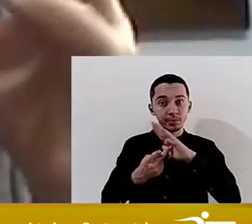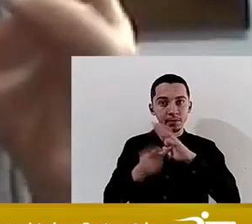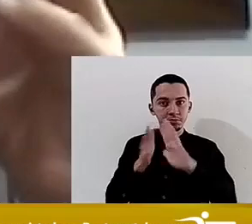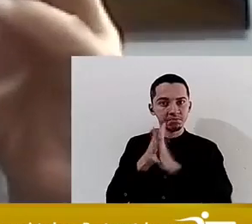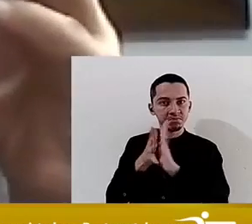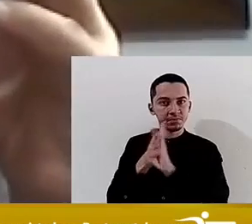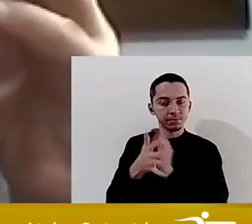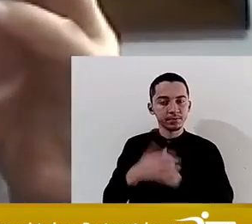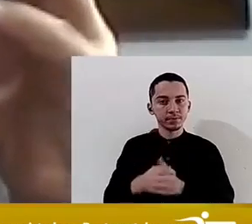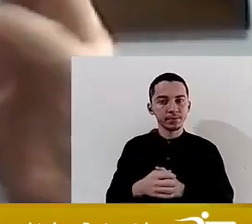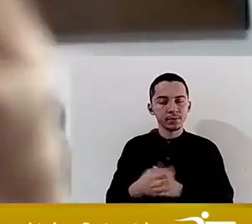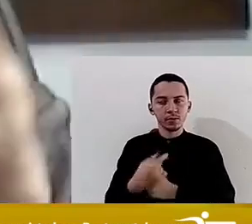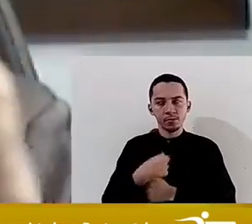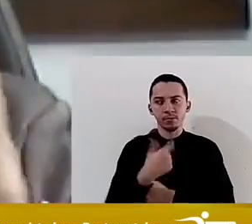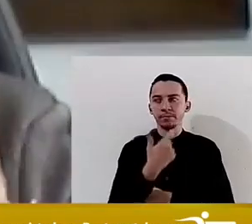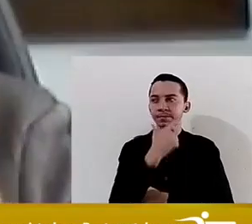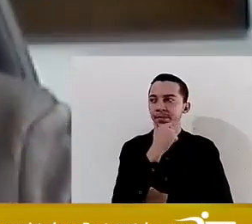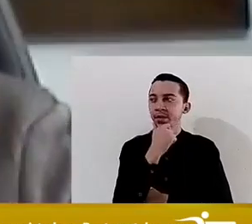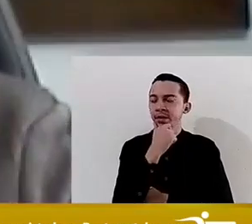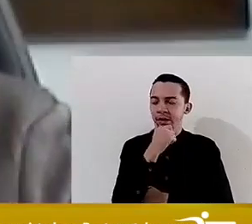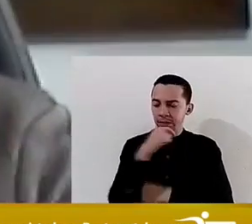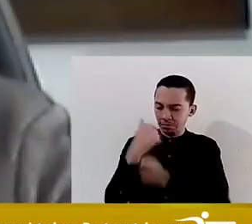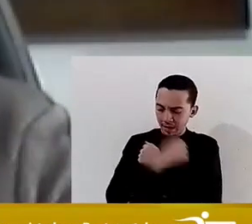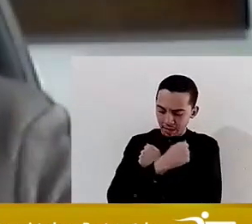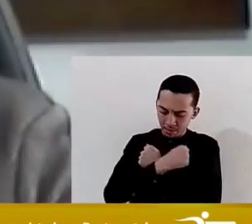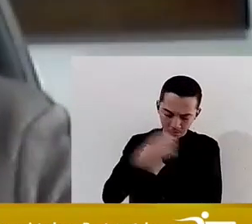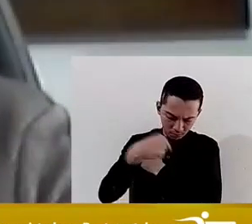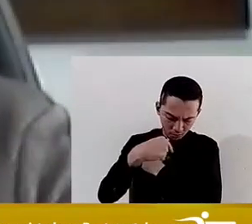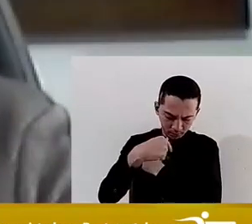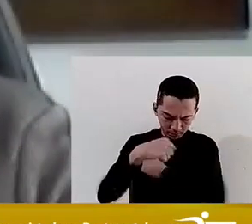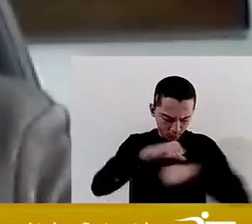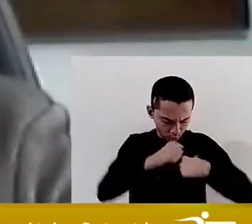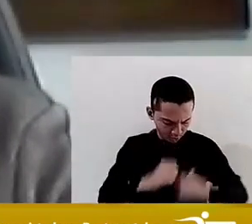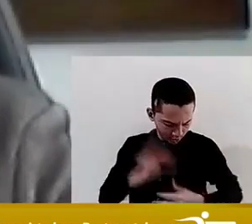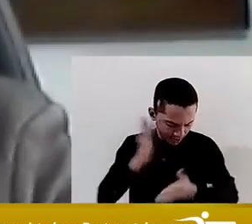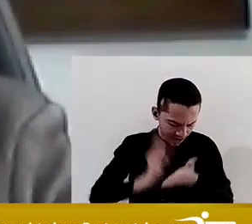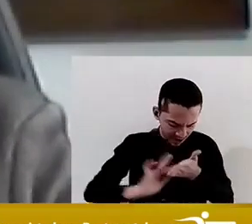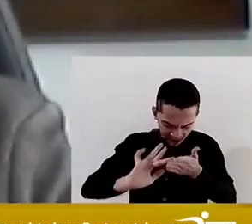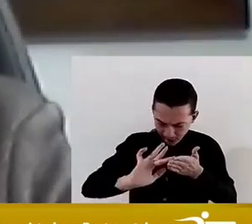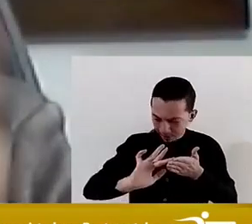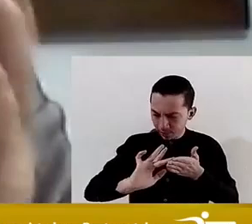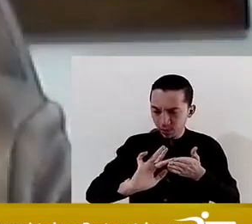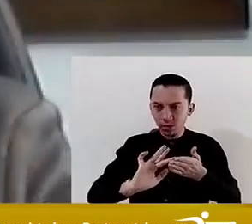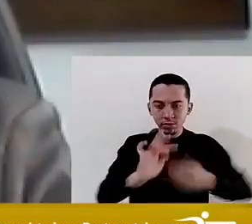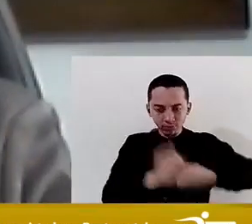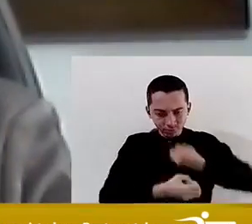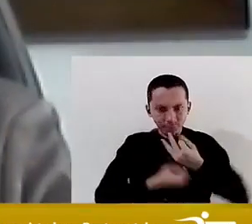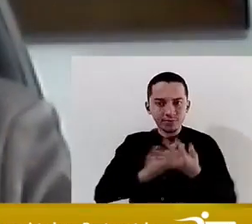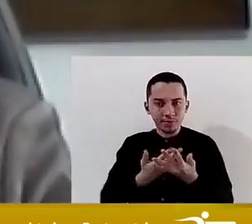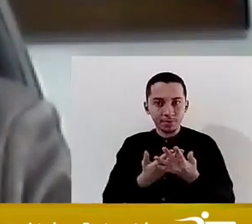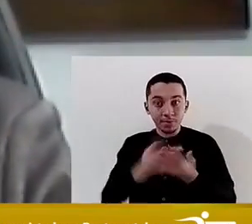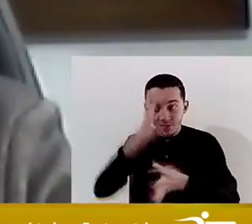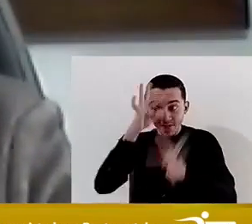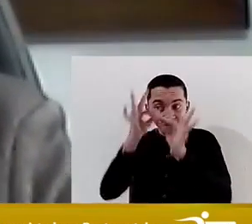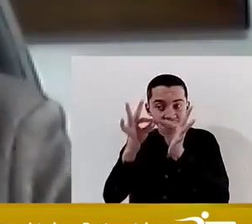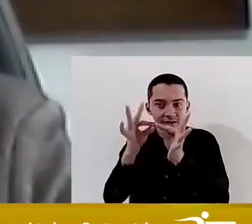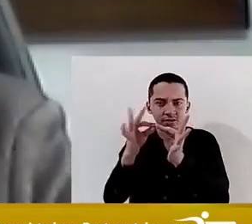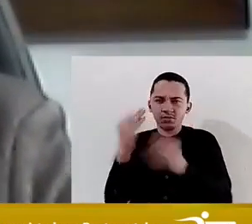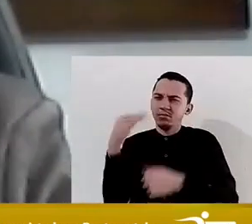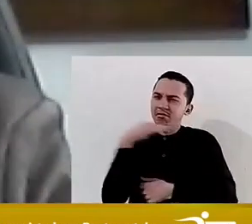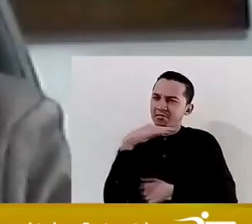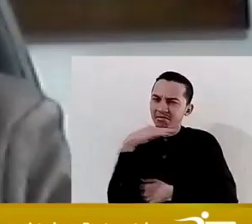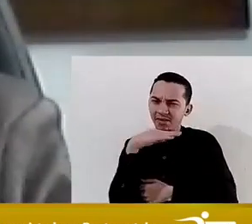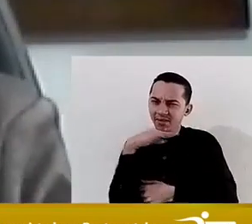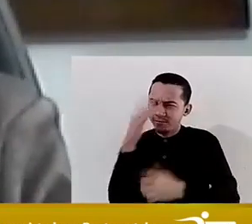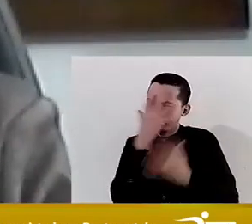conseguir un amor nacido de corazón puro y una fe no fingida. Para